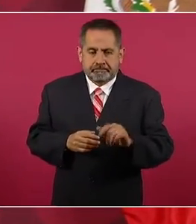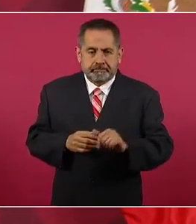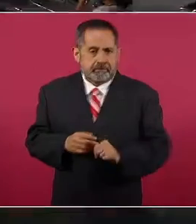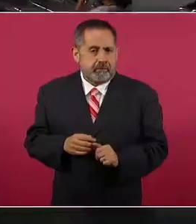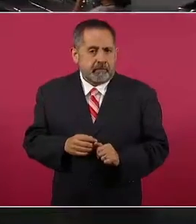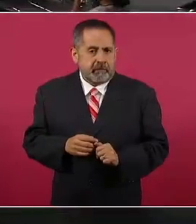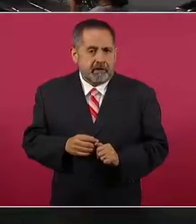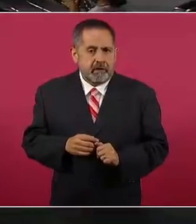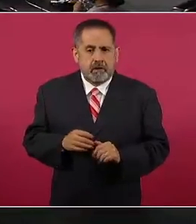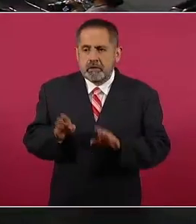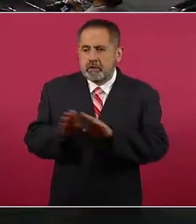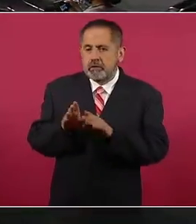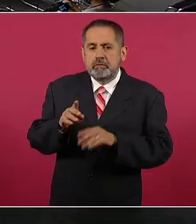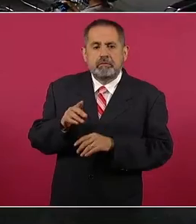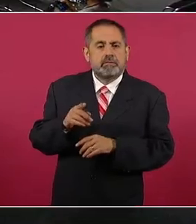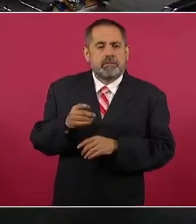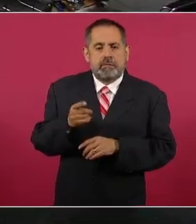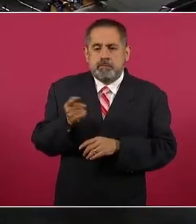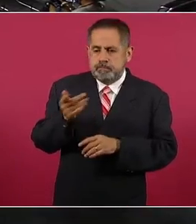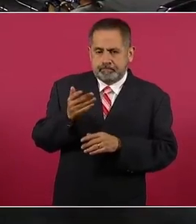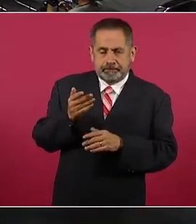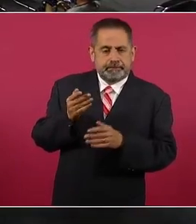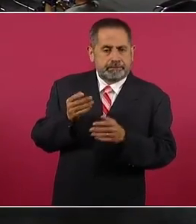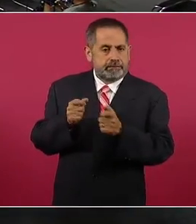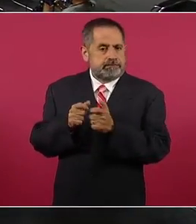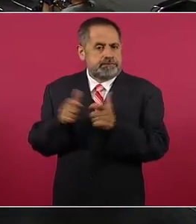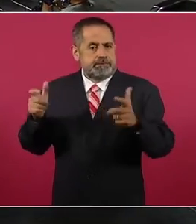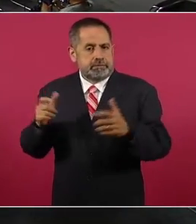el nivel de crecimiento,